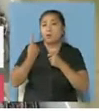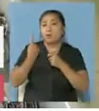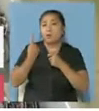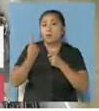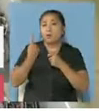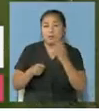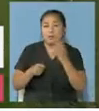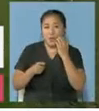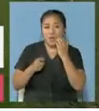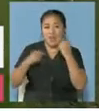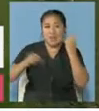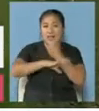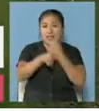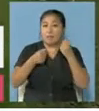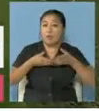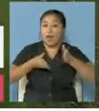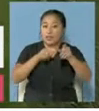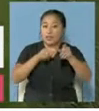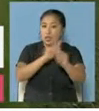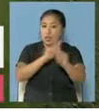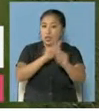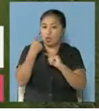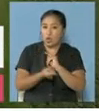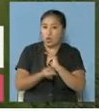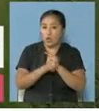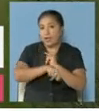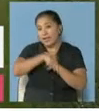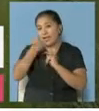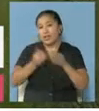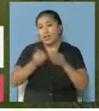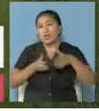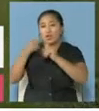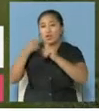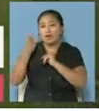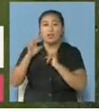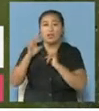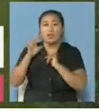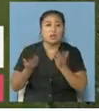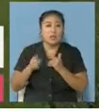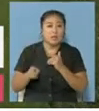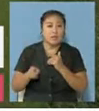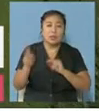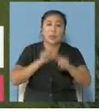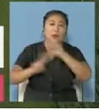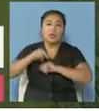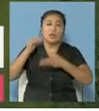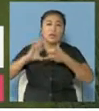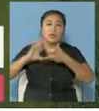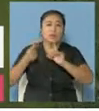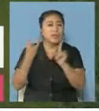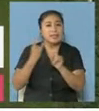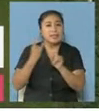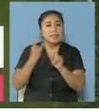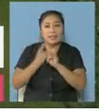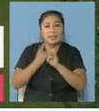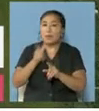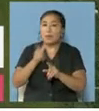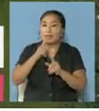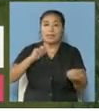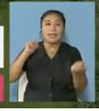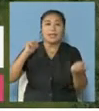el campo no es el camino. Estos caminos ya los hemos transitado en reiteradas oportunidades y siempre nos han